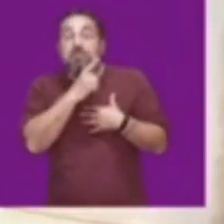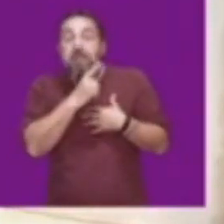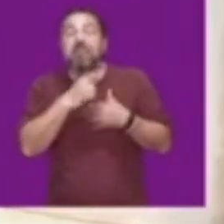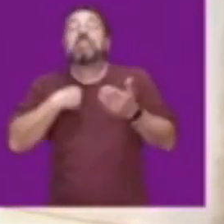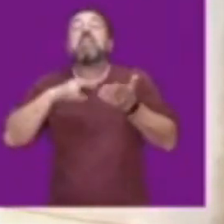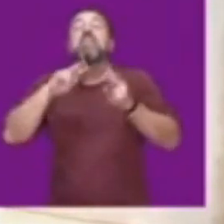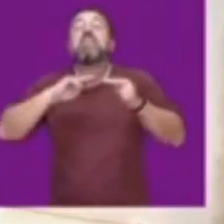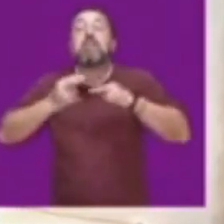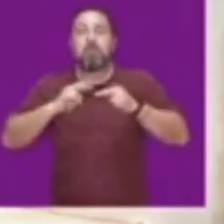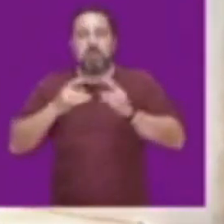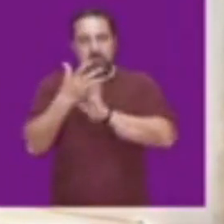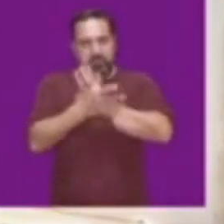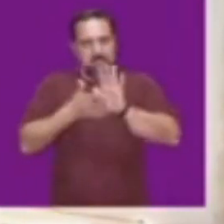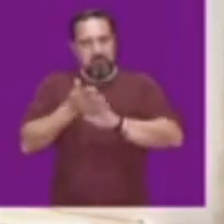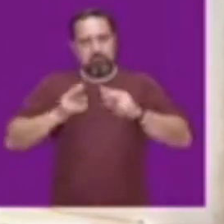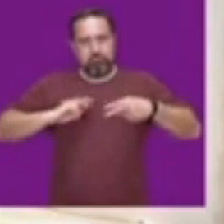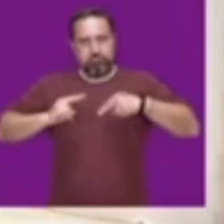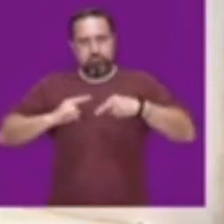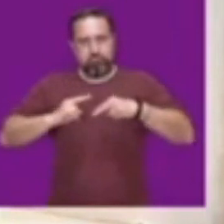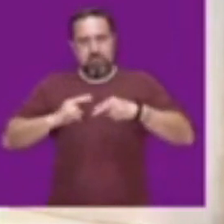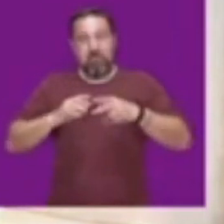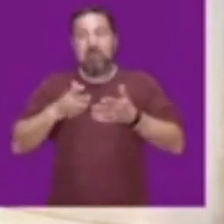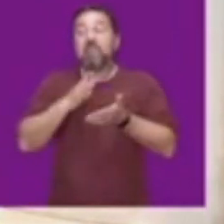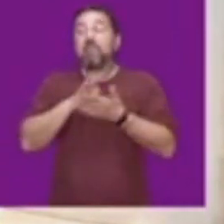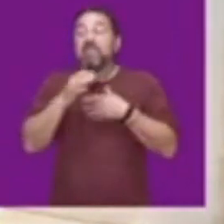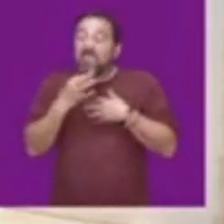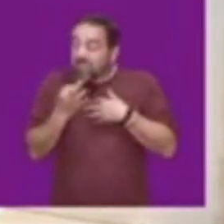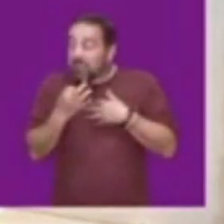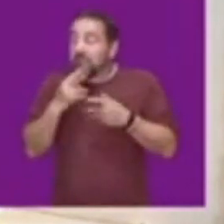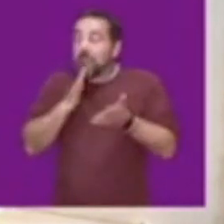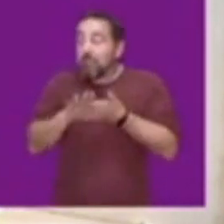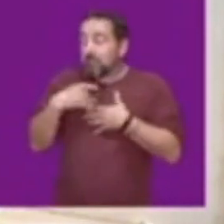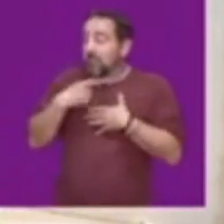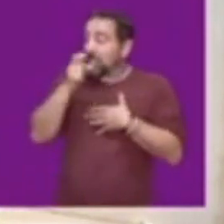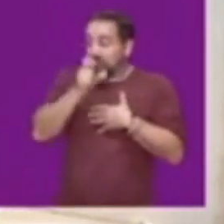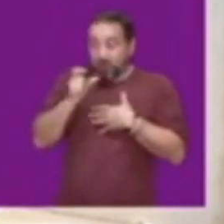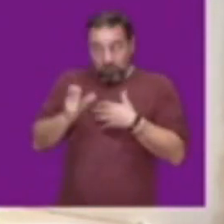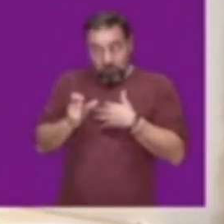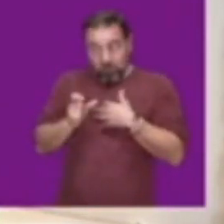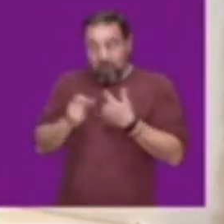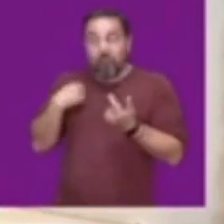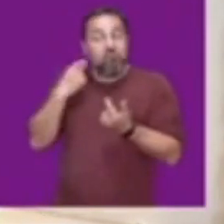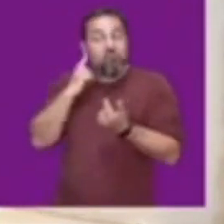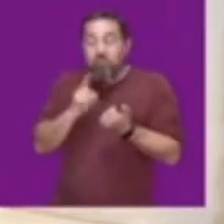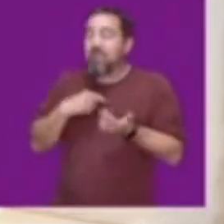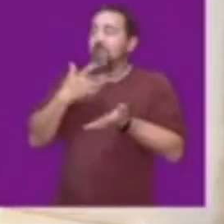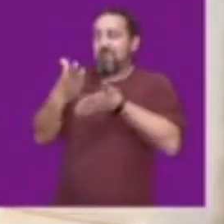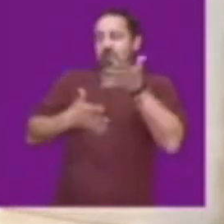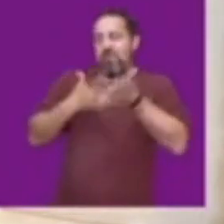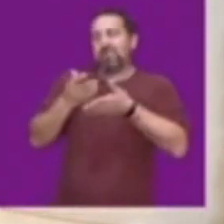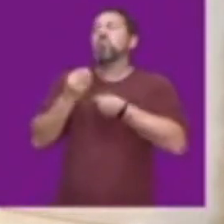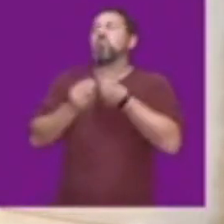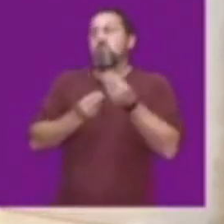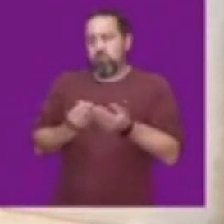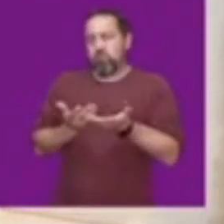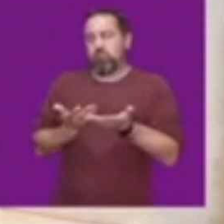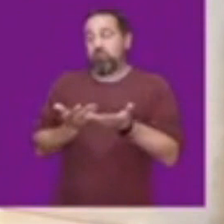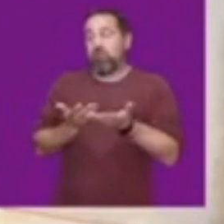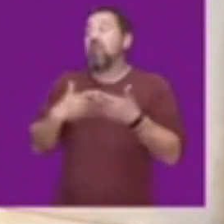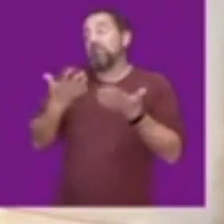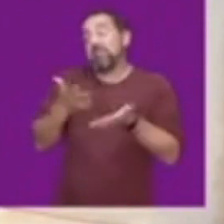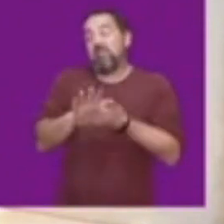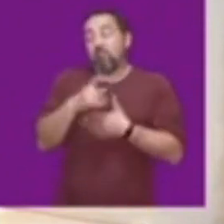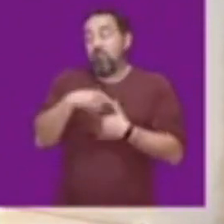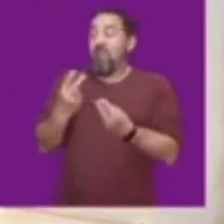nuestro intérprete de signos, que es la lengua que utilizan las personas que no oyen bien. Y